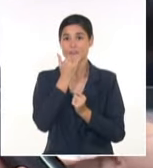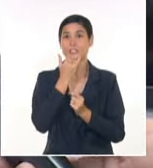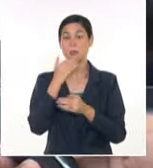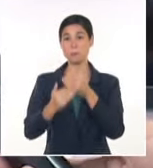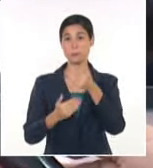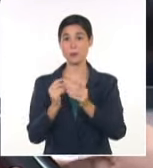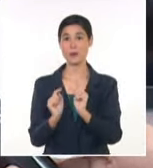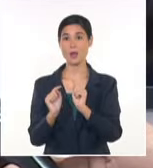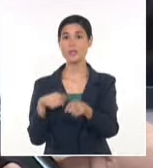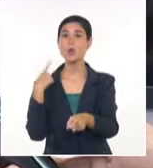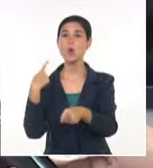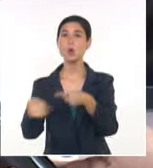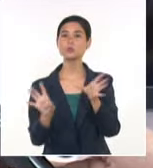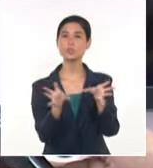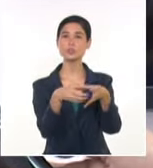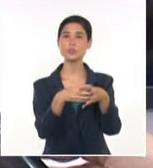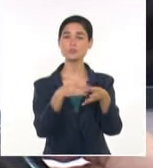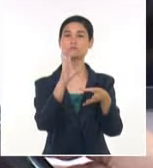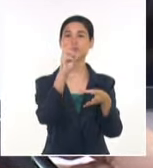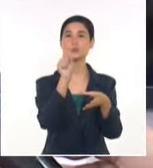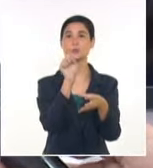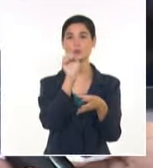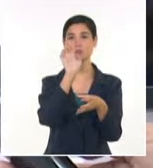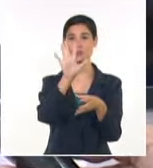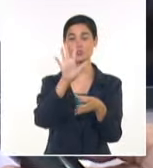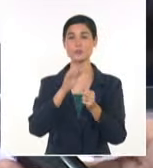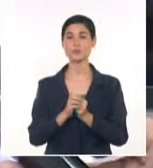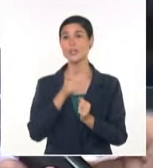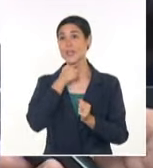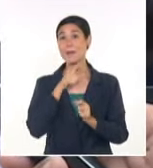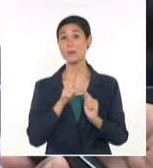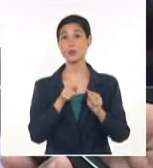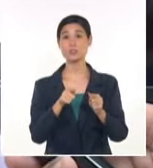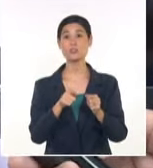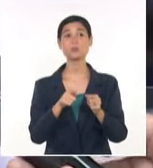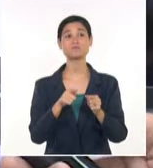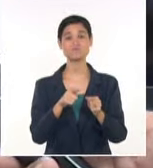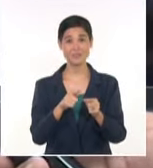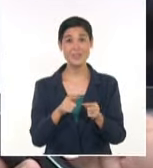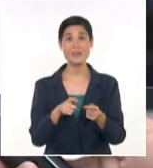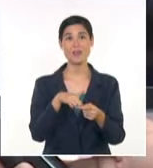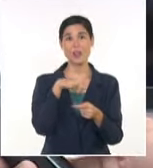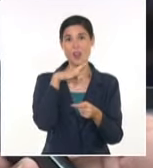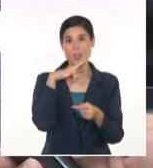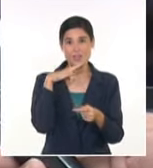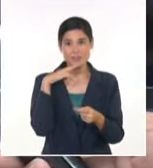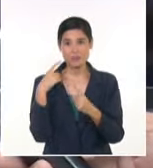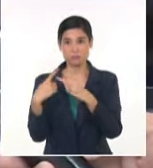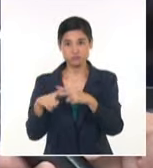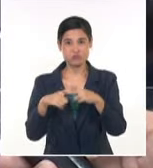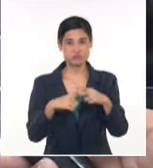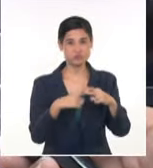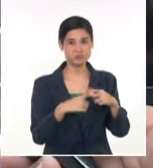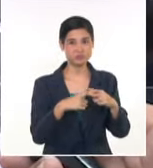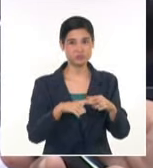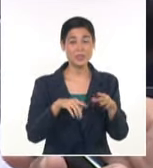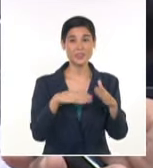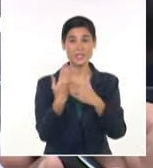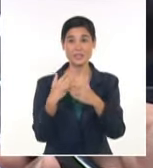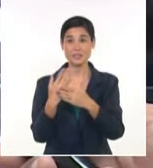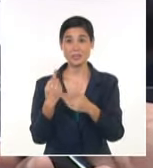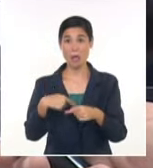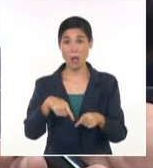la termoeléctrica de Renté, que ya explicamos que la solución de la avería es un proceso más largo que no va a estar en los próximos días, pero están entregando, o sea, la disponibilidad de